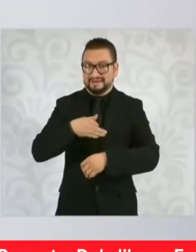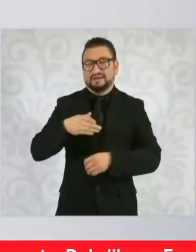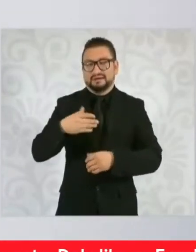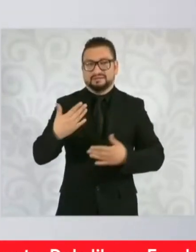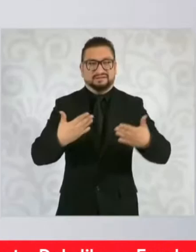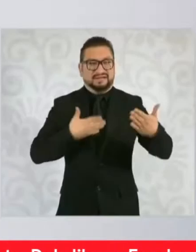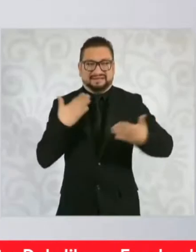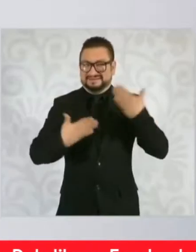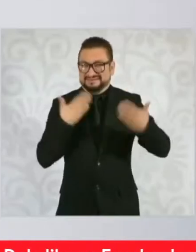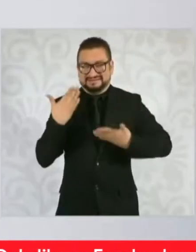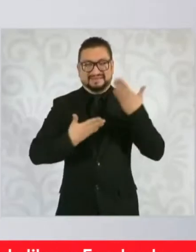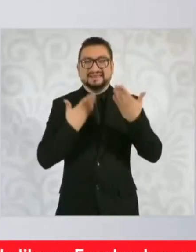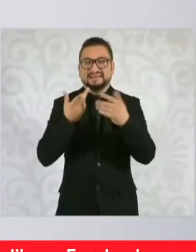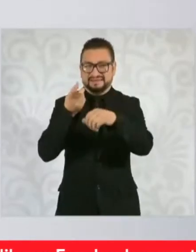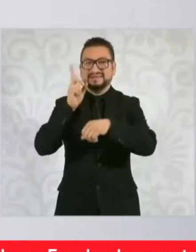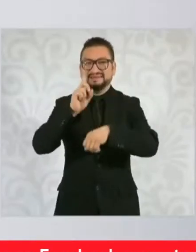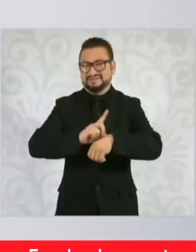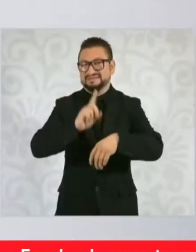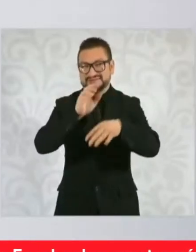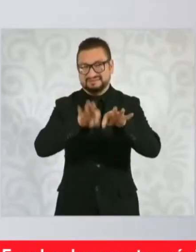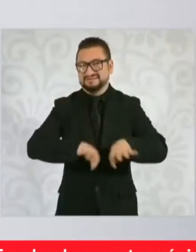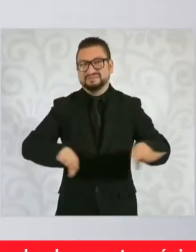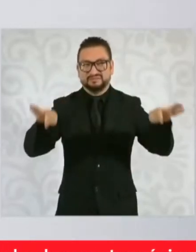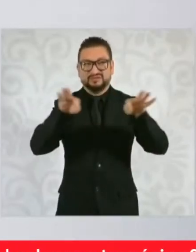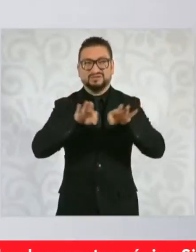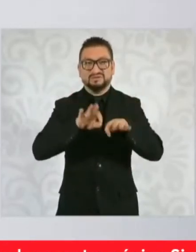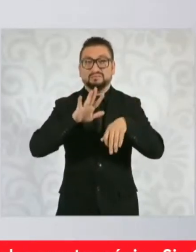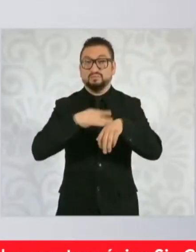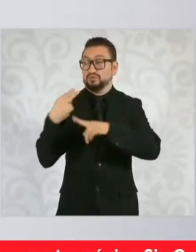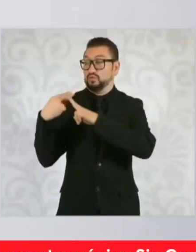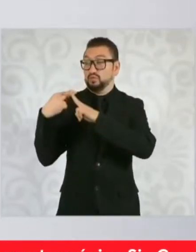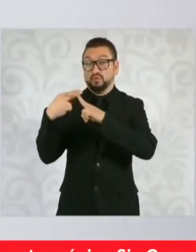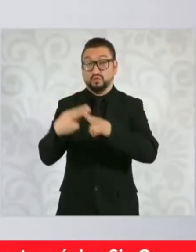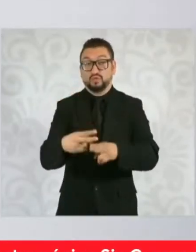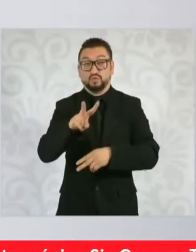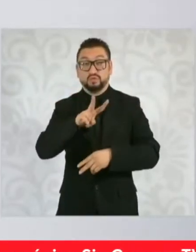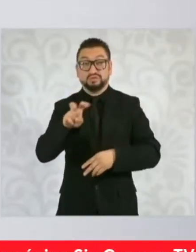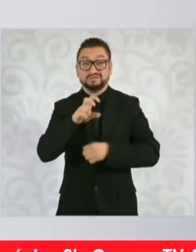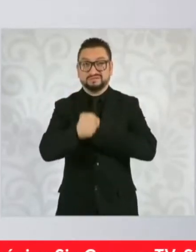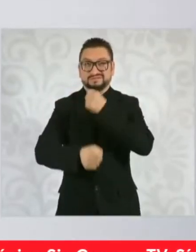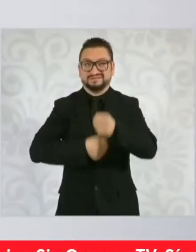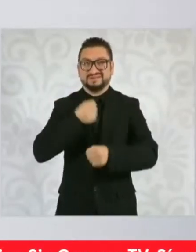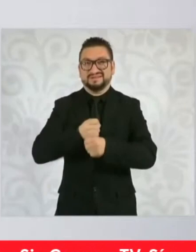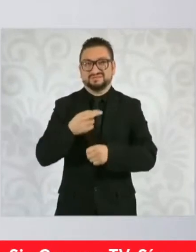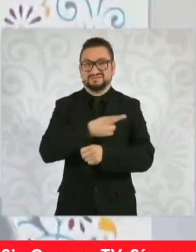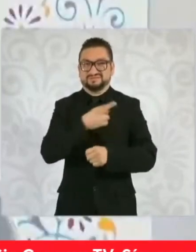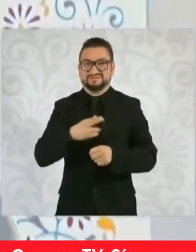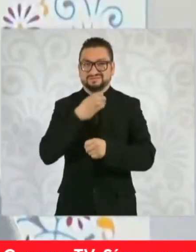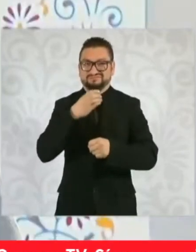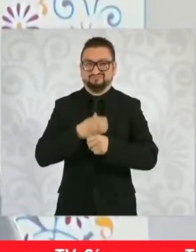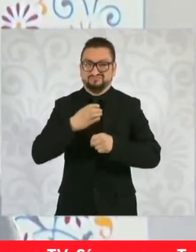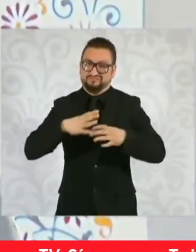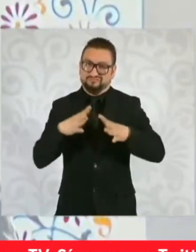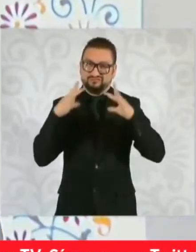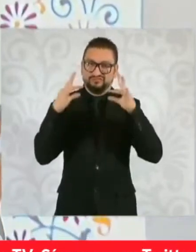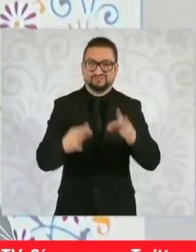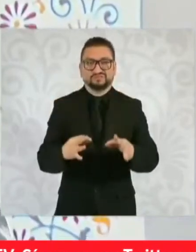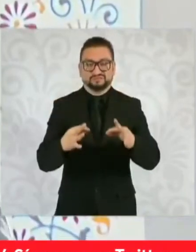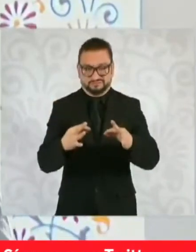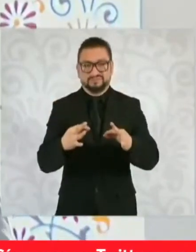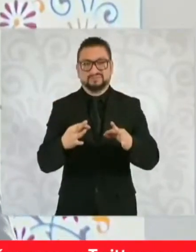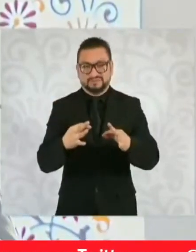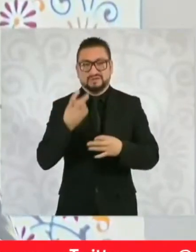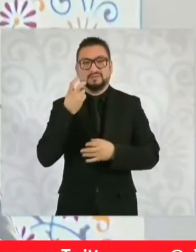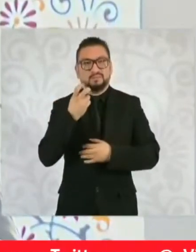Es un día muy importante porque son realmente 200 años de la República y vamos a tener